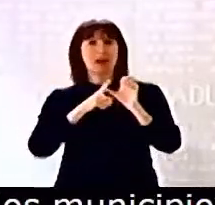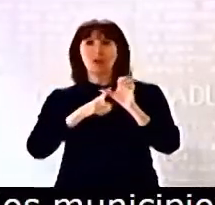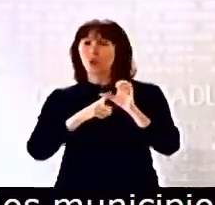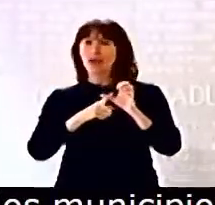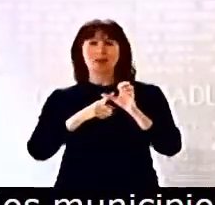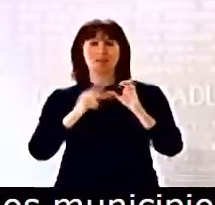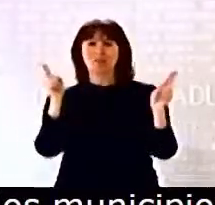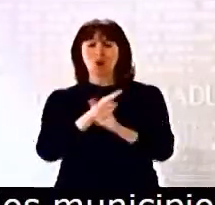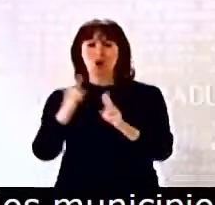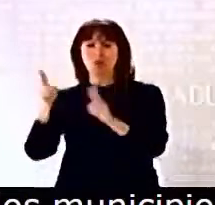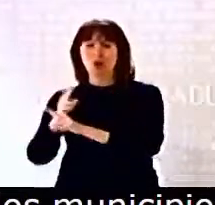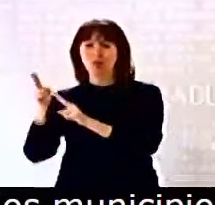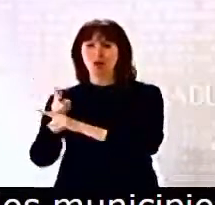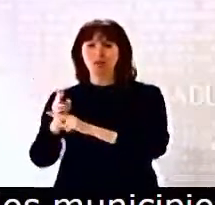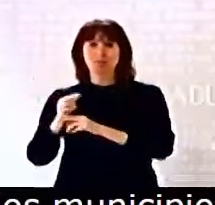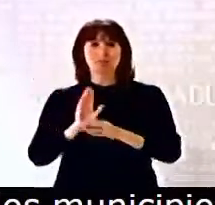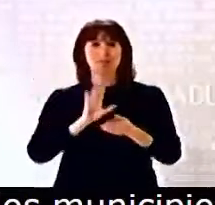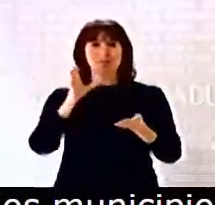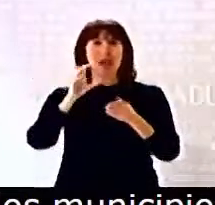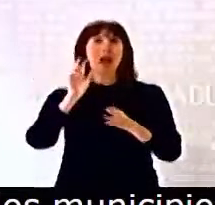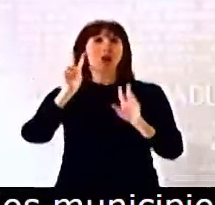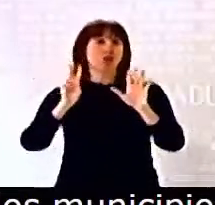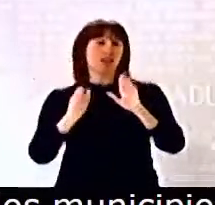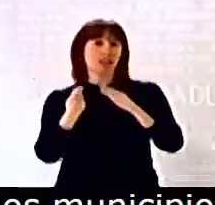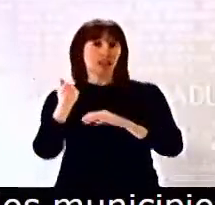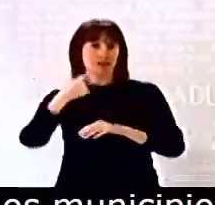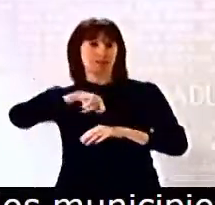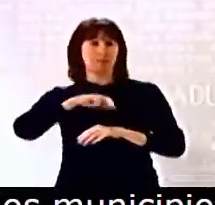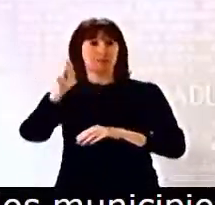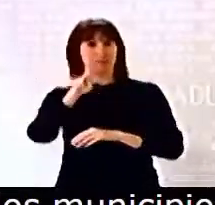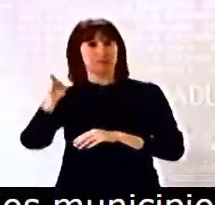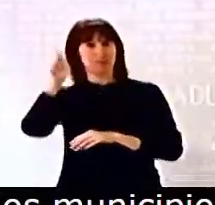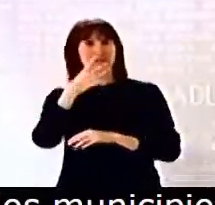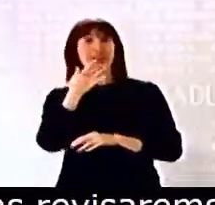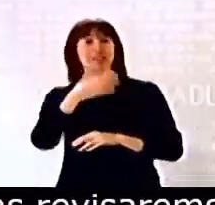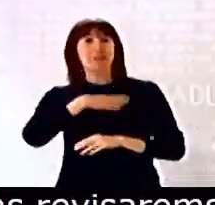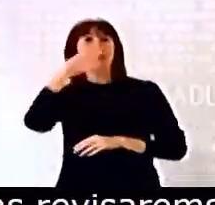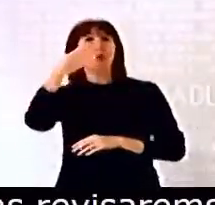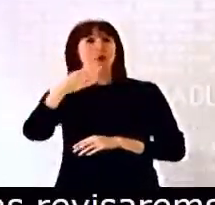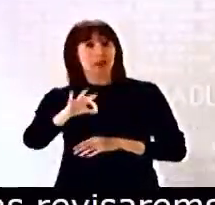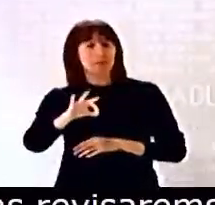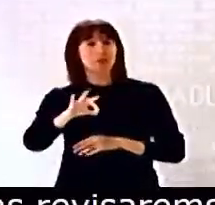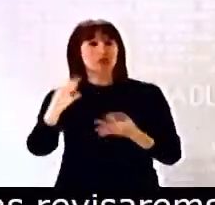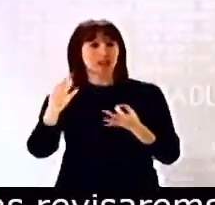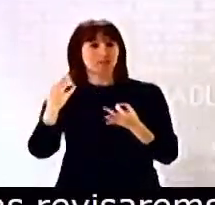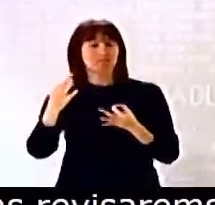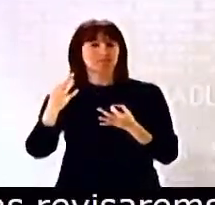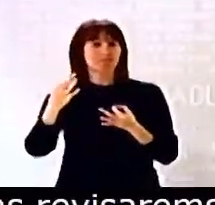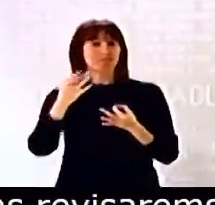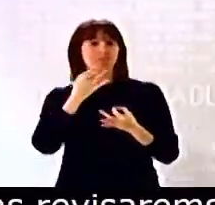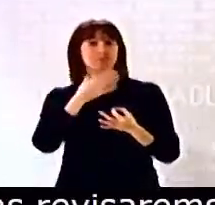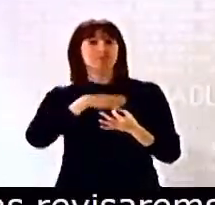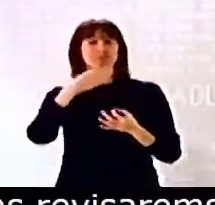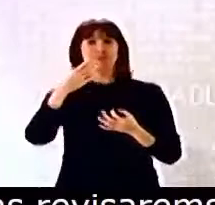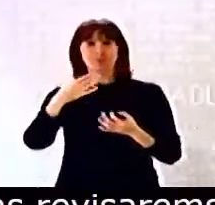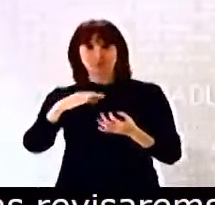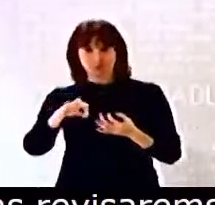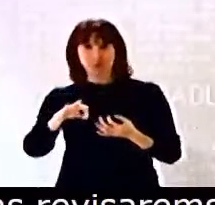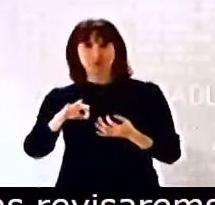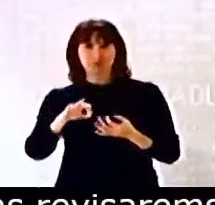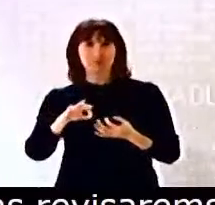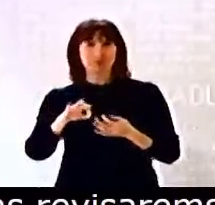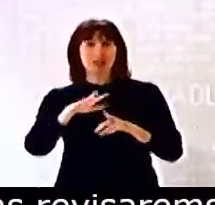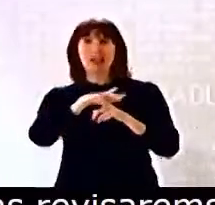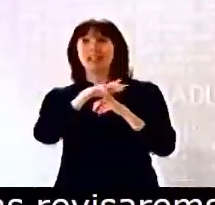Extremadura. A los 7 días revisaremos, si es posible, que seamos capaces de levantar, en algún